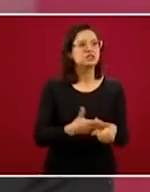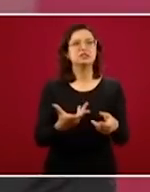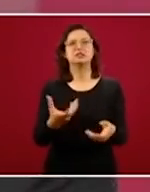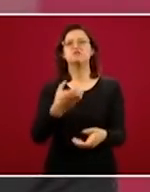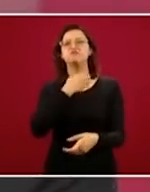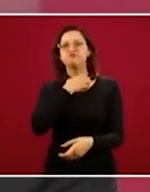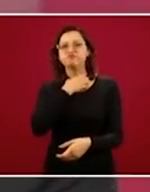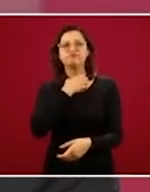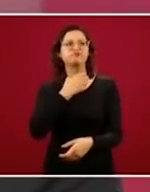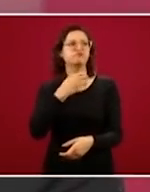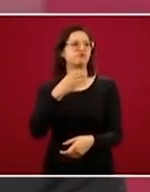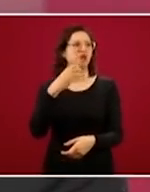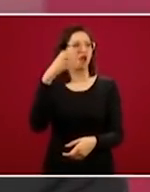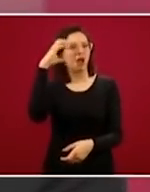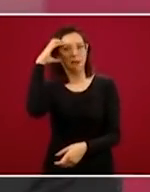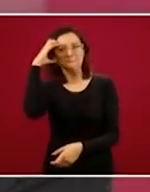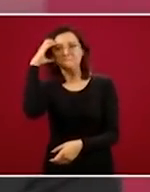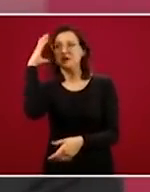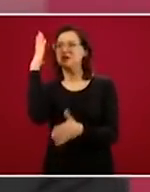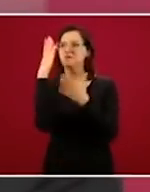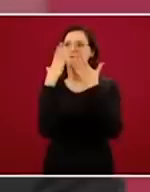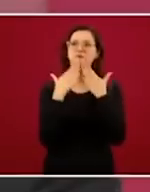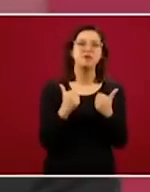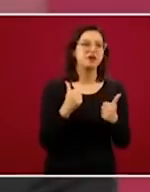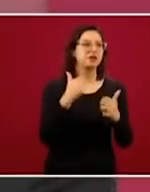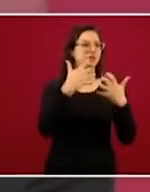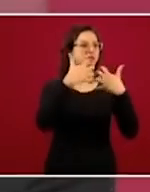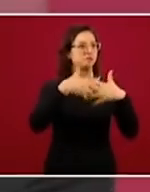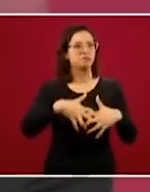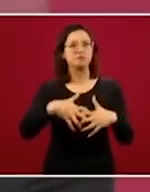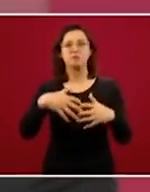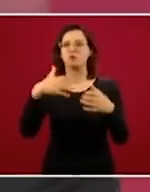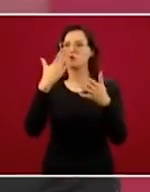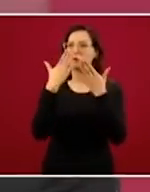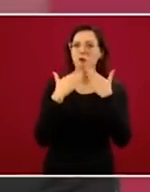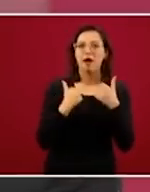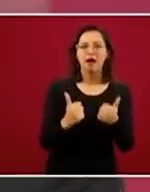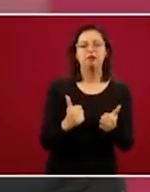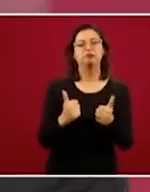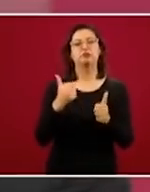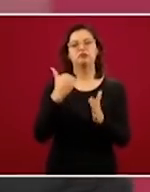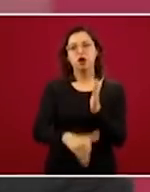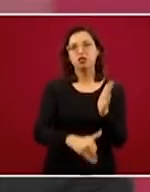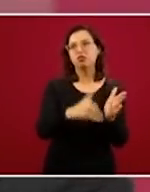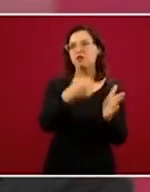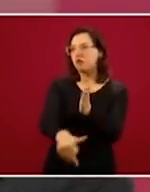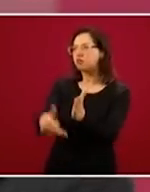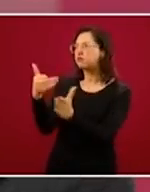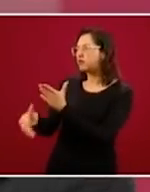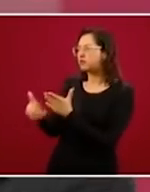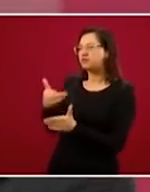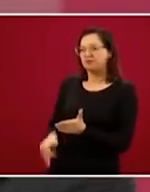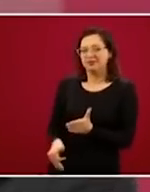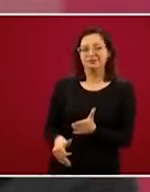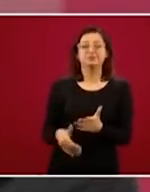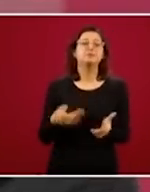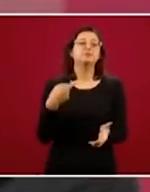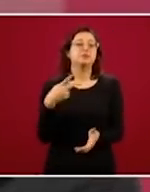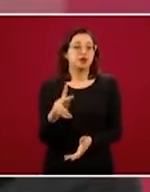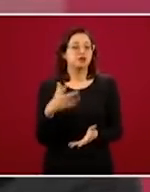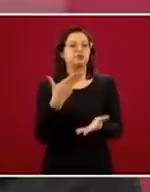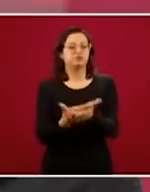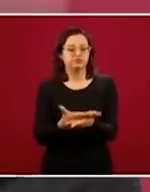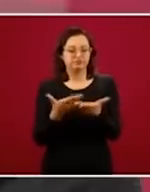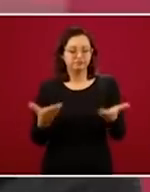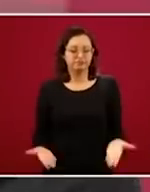equipos de hospitales pero eso es lo que vamos a ir atendiendo